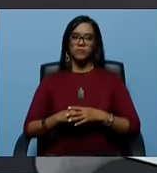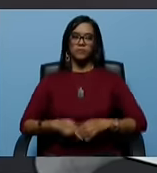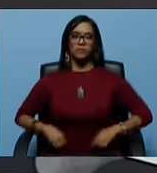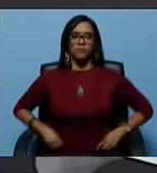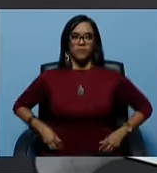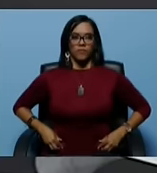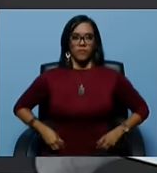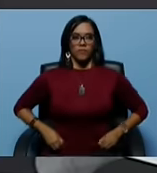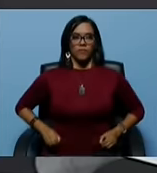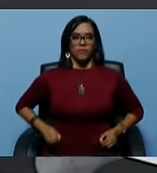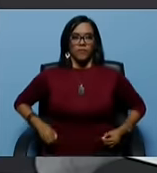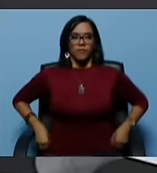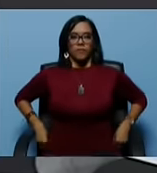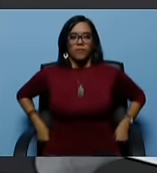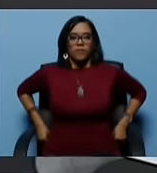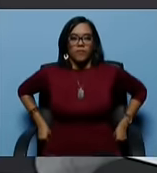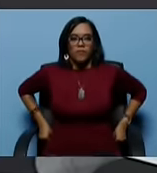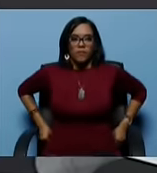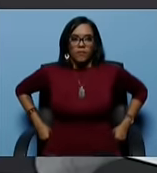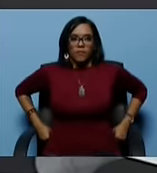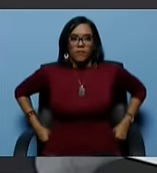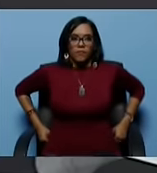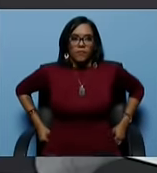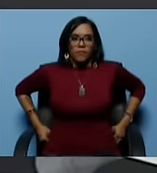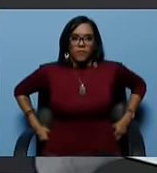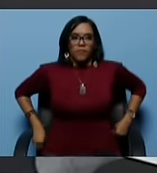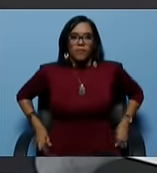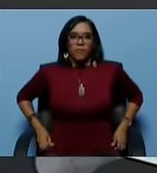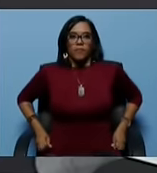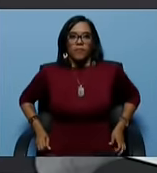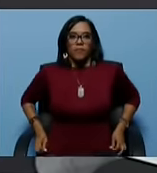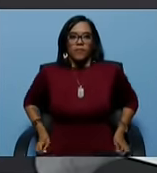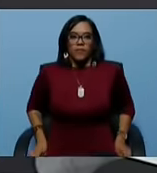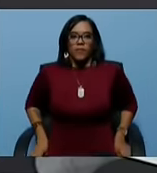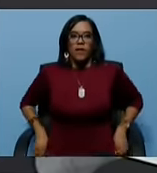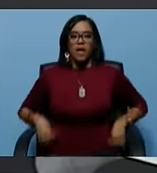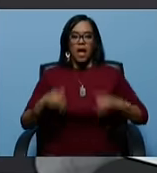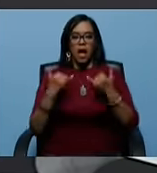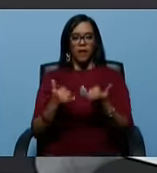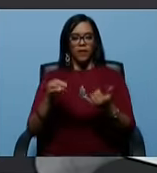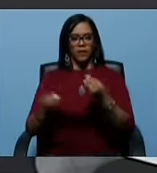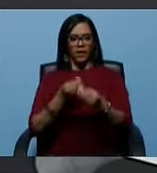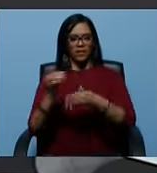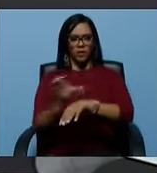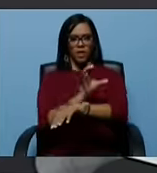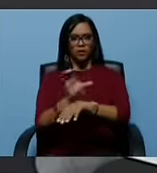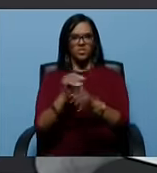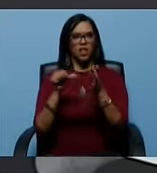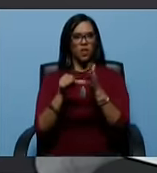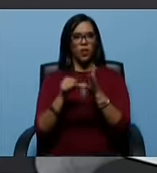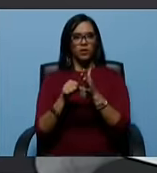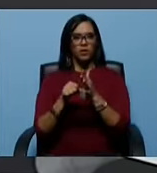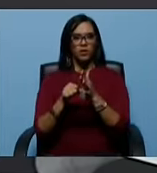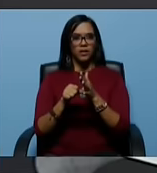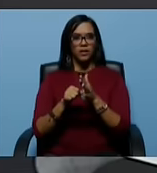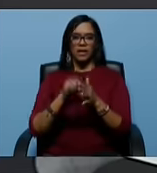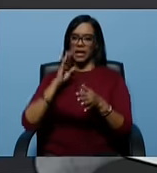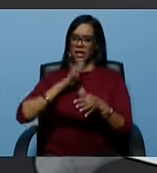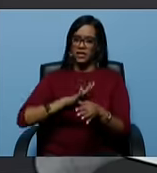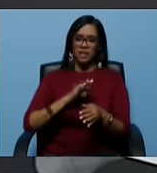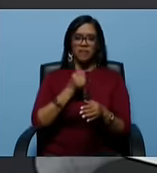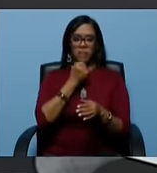Verán, me imagino que ahora irán a hacer un concierto. ¿Dónde será que irá a hacer esa gente un concierto? Que les quede bien, bonito,